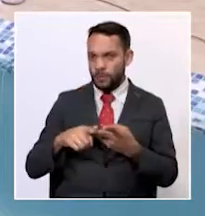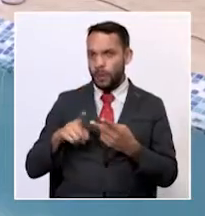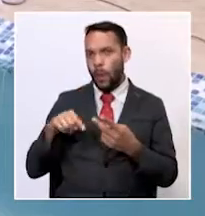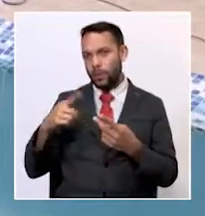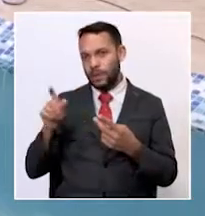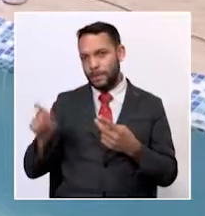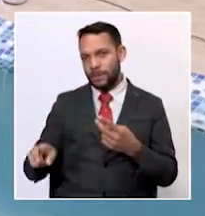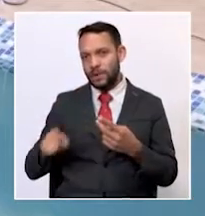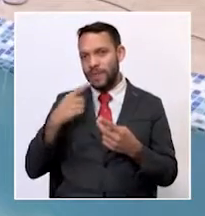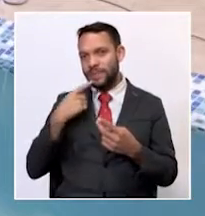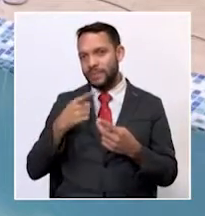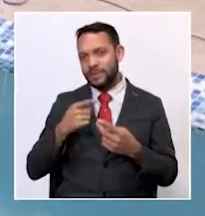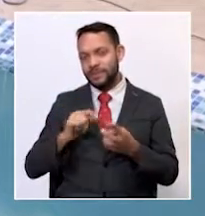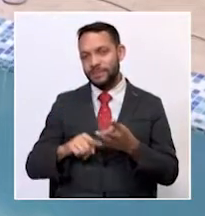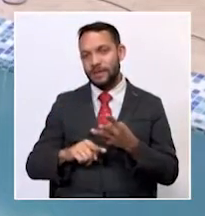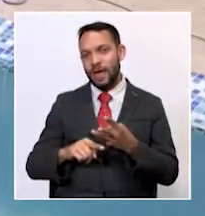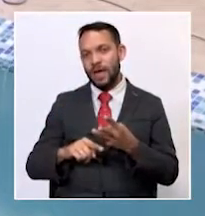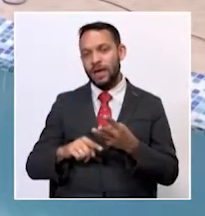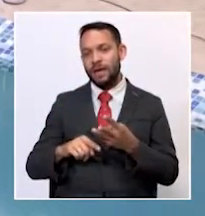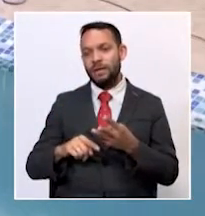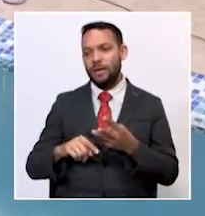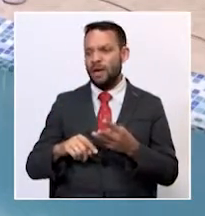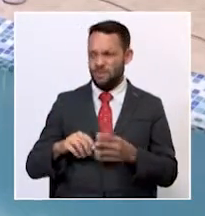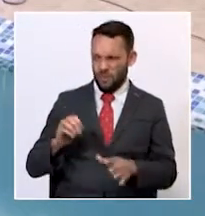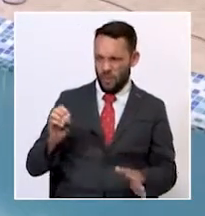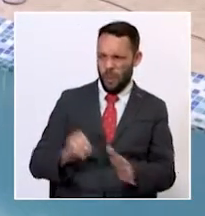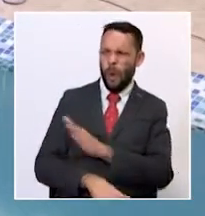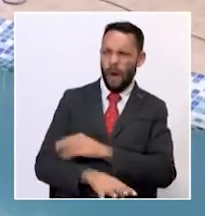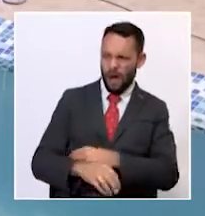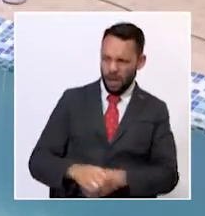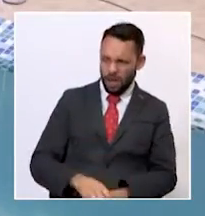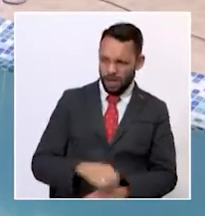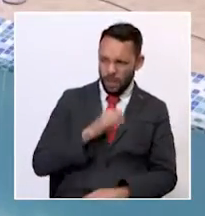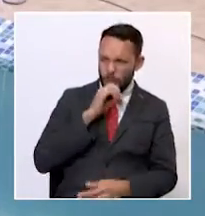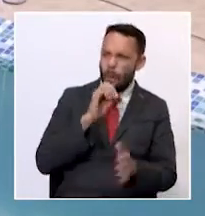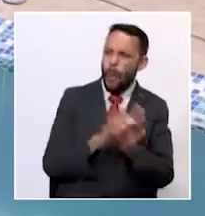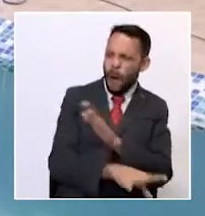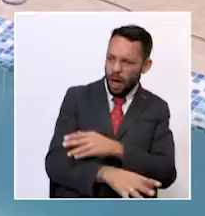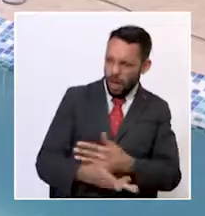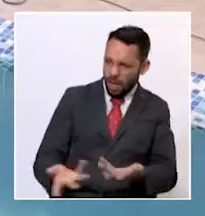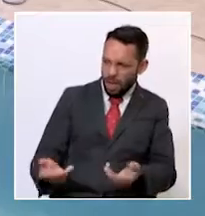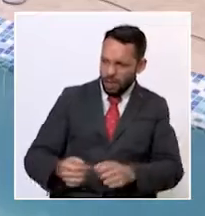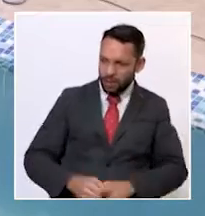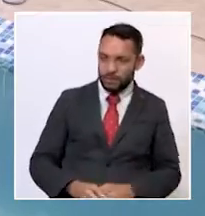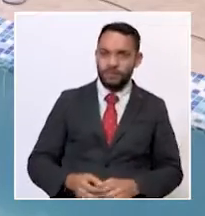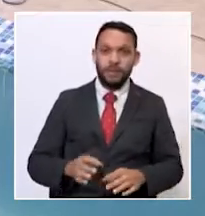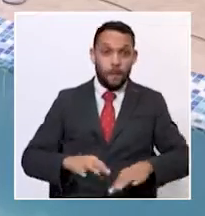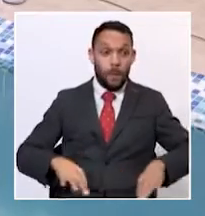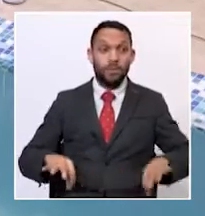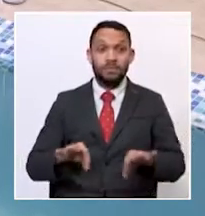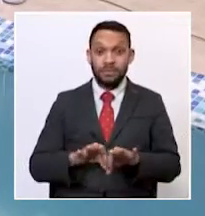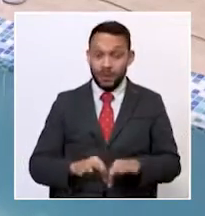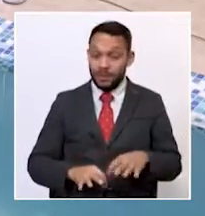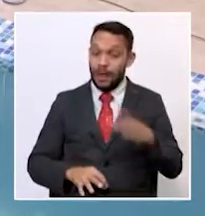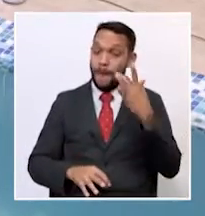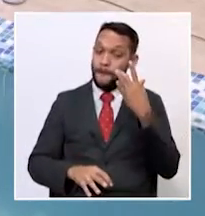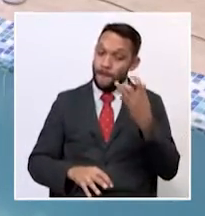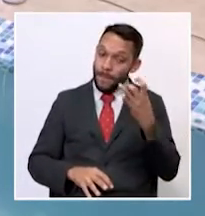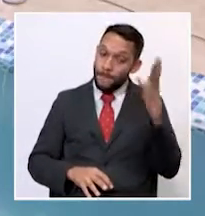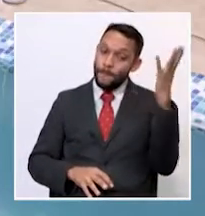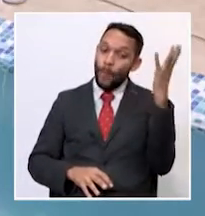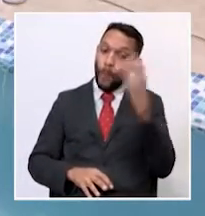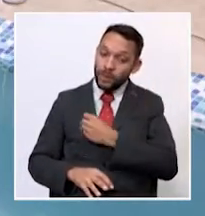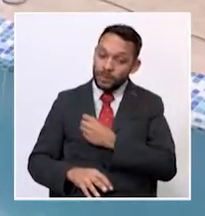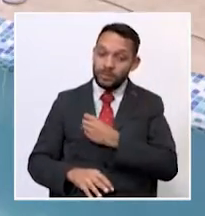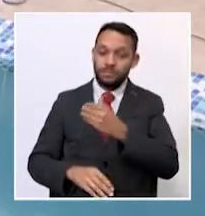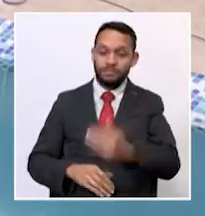el doctor Alonso, ahora una bobada, pero lo que estamos viendo es maravilloso. Qué disfrute, qué alegría es